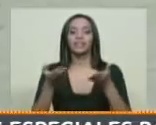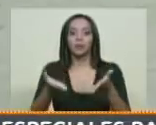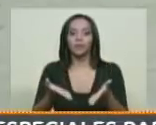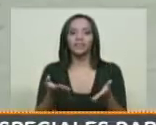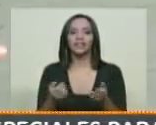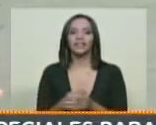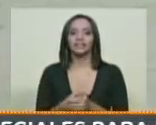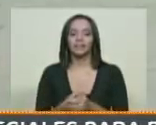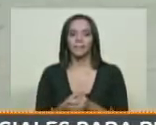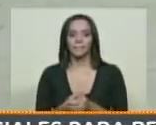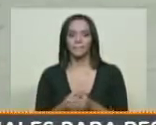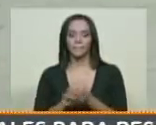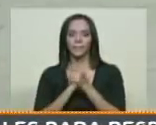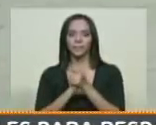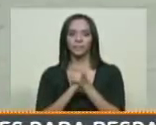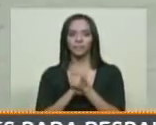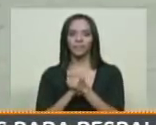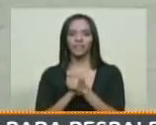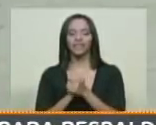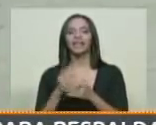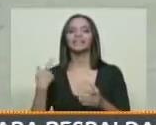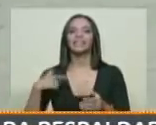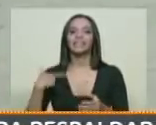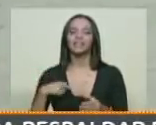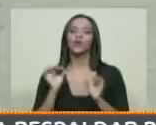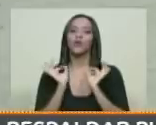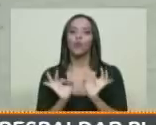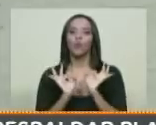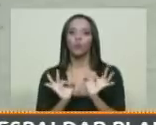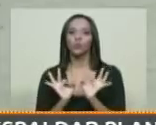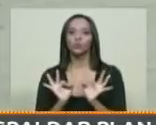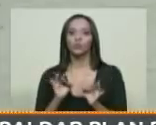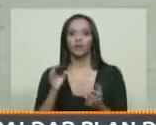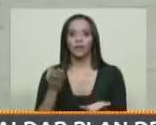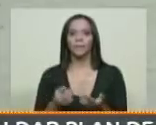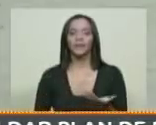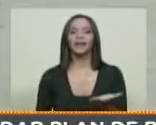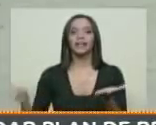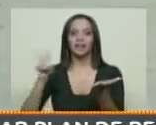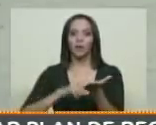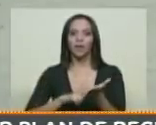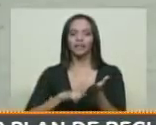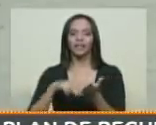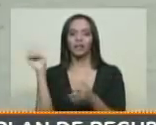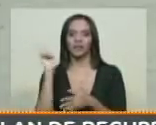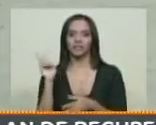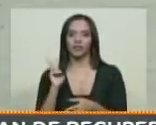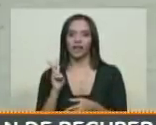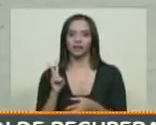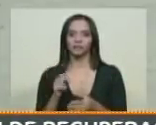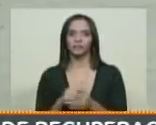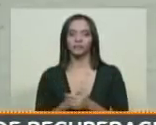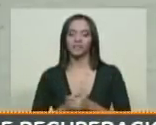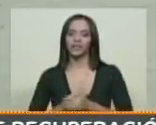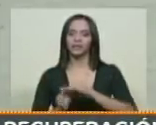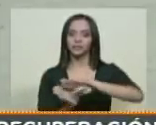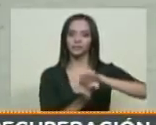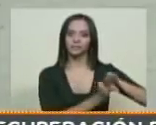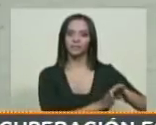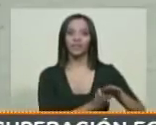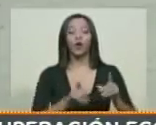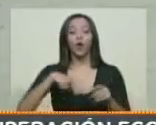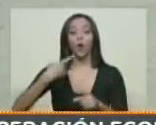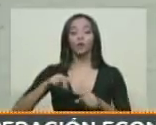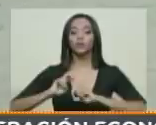esto con la solidaridad que han tenido justamente en el país para el retorno de los venezolanos. En otros temas de interés, han